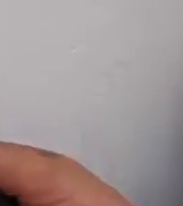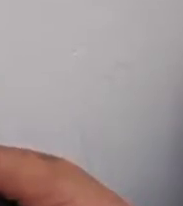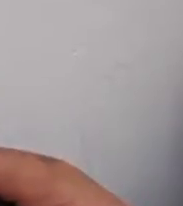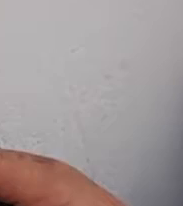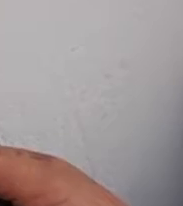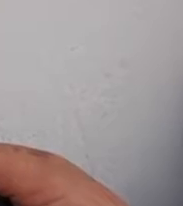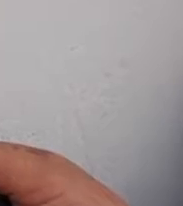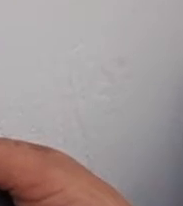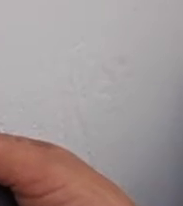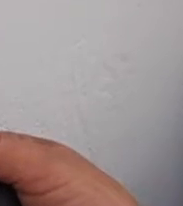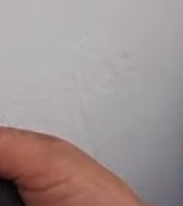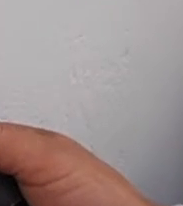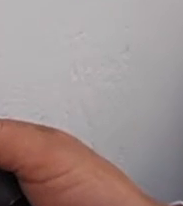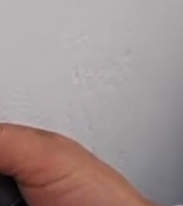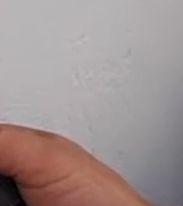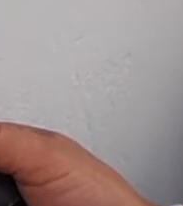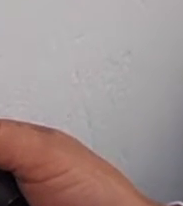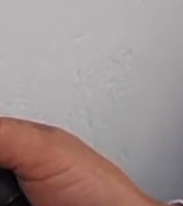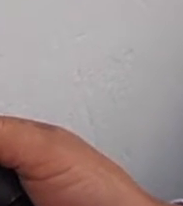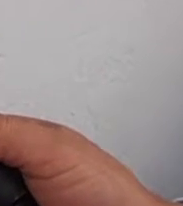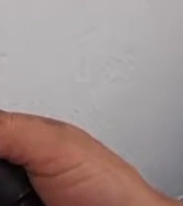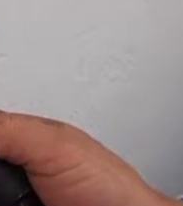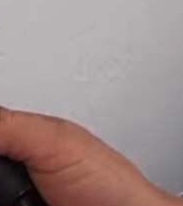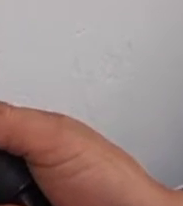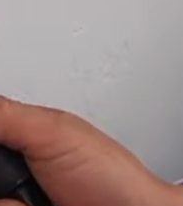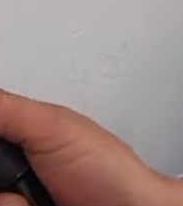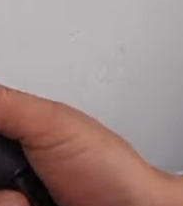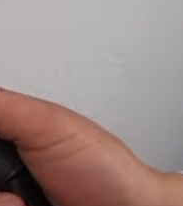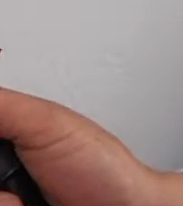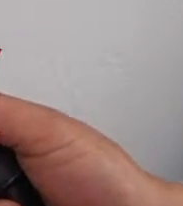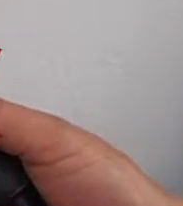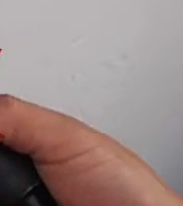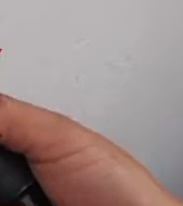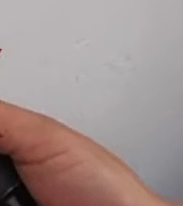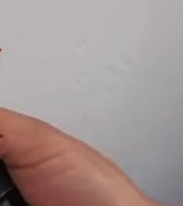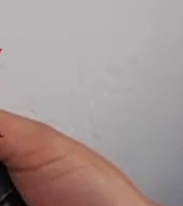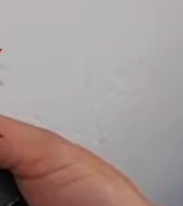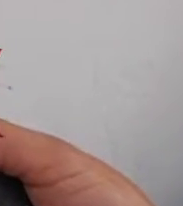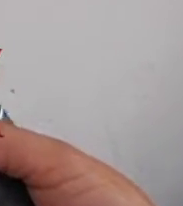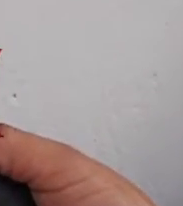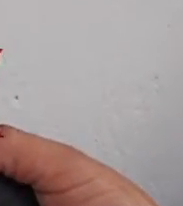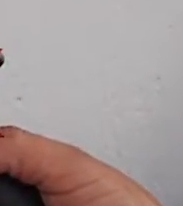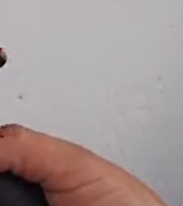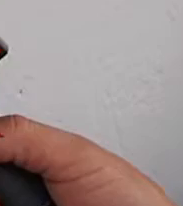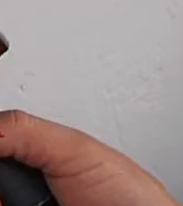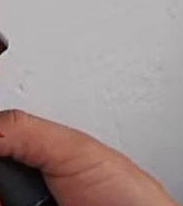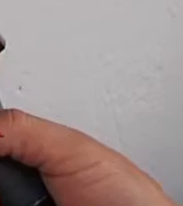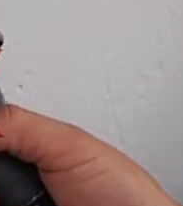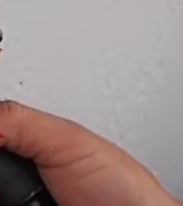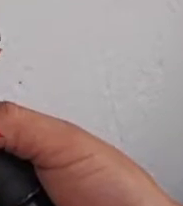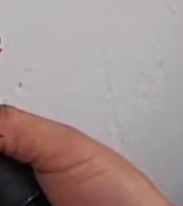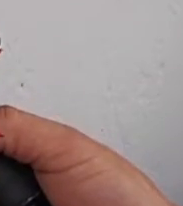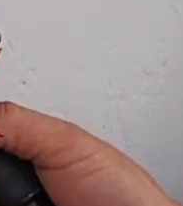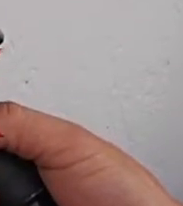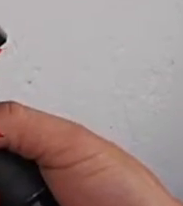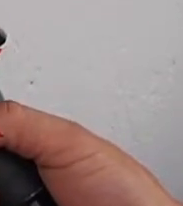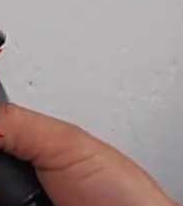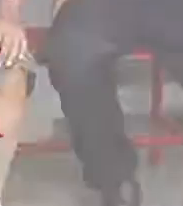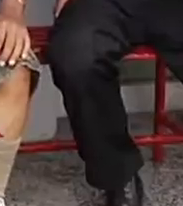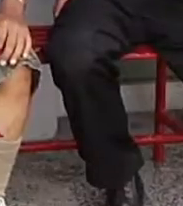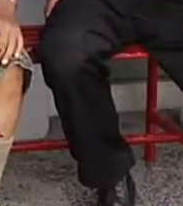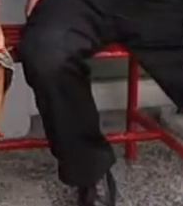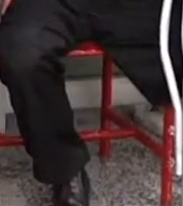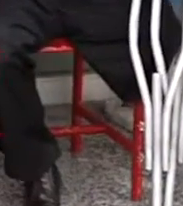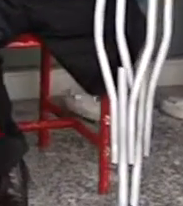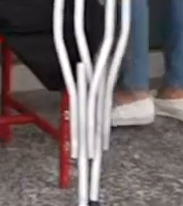me salió una ampolla y de ahí fue, se me infectó y me dijo